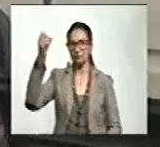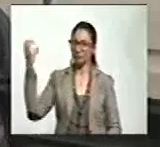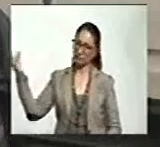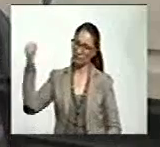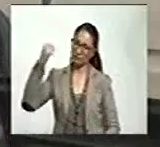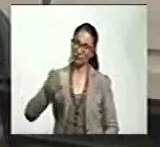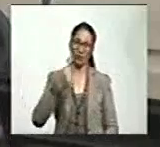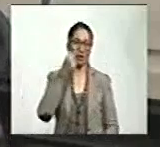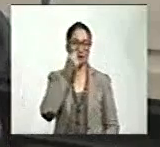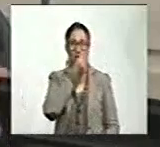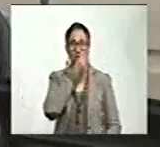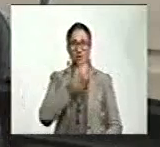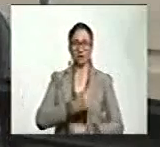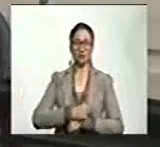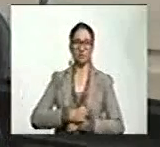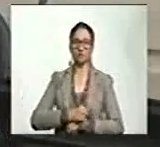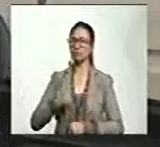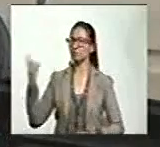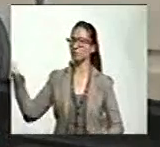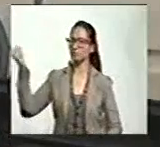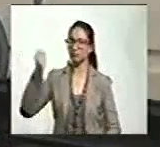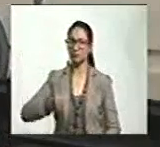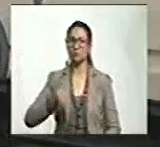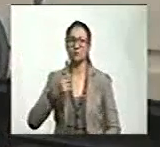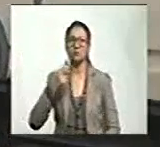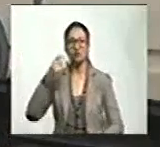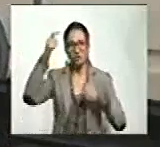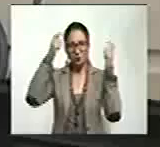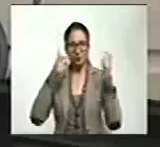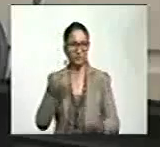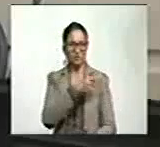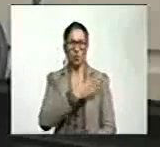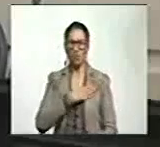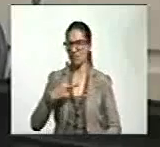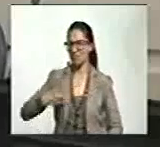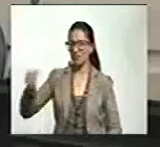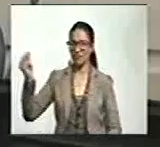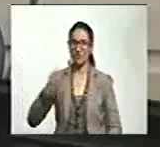Santos que impidió el presidente Uribe